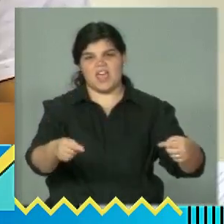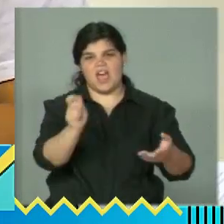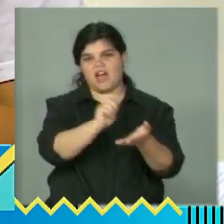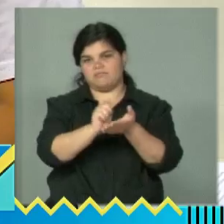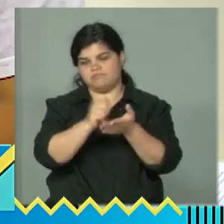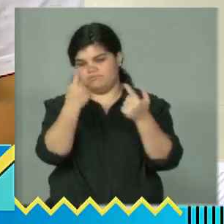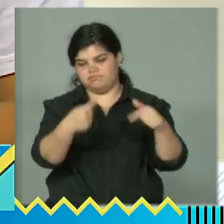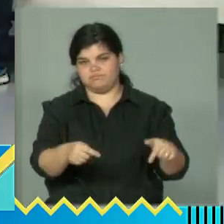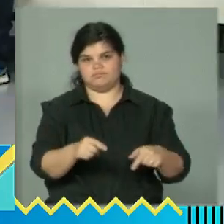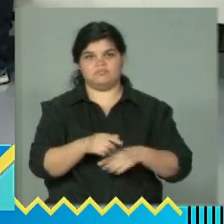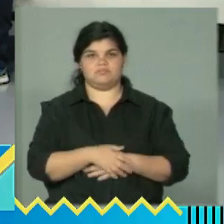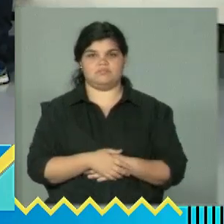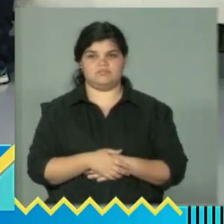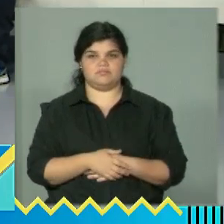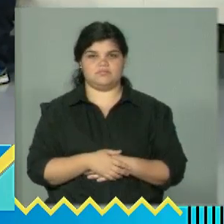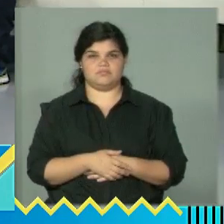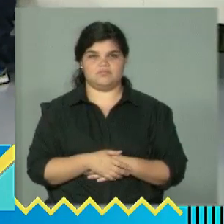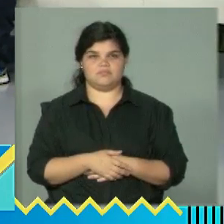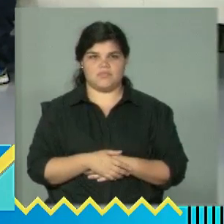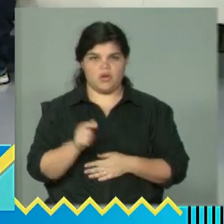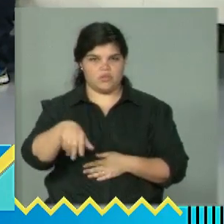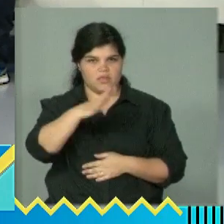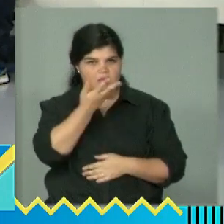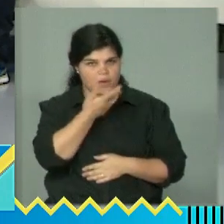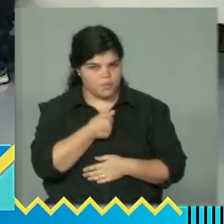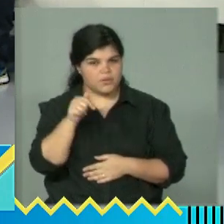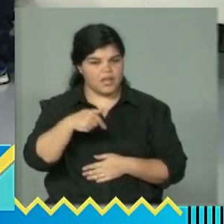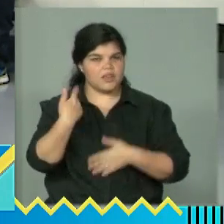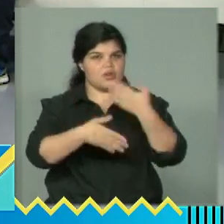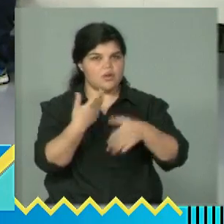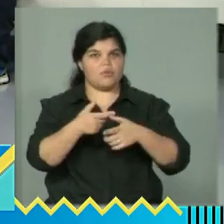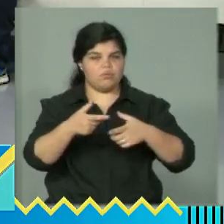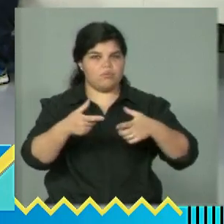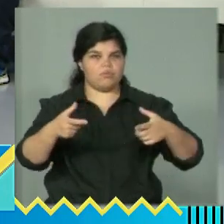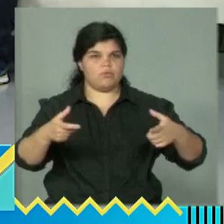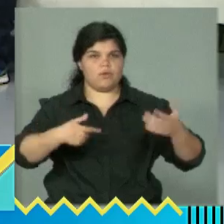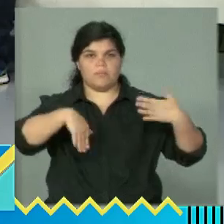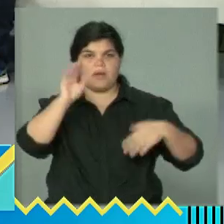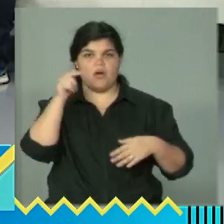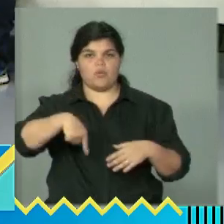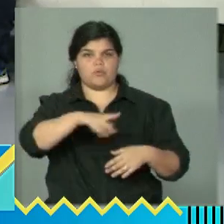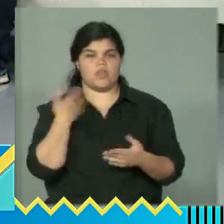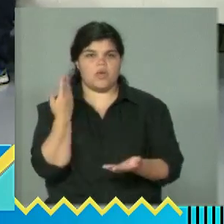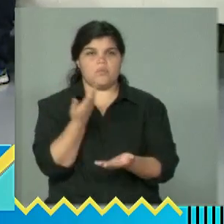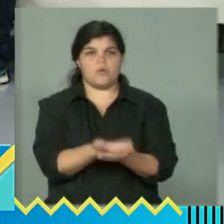Y otra librería. Está buenísimo. ¿Les pinta la idea de que esto se siga haciendo y que cada vez se haga más? Y que propongan ustedes